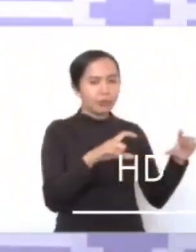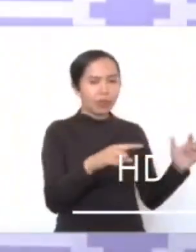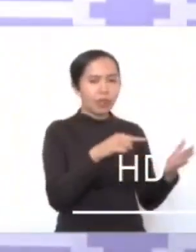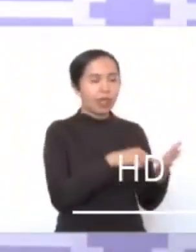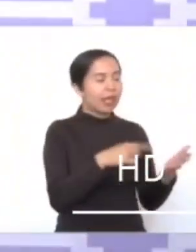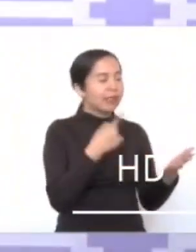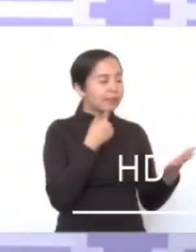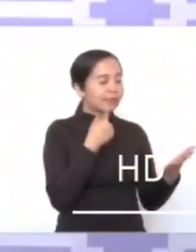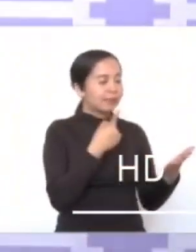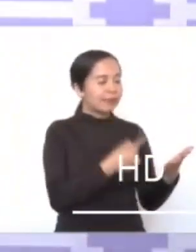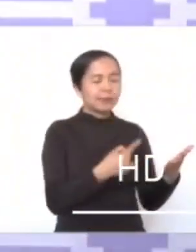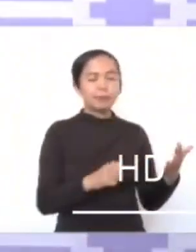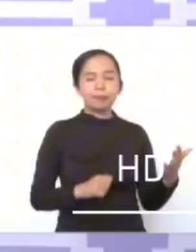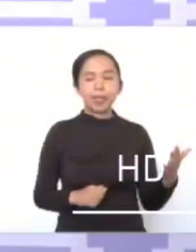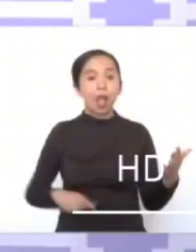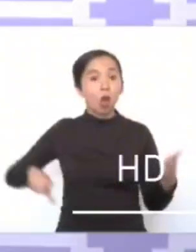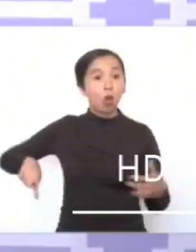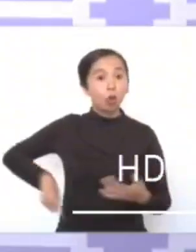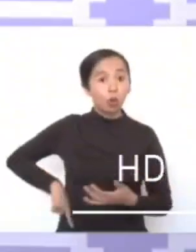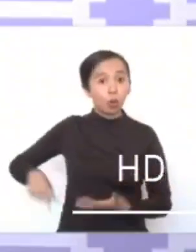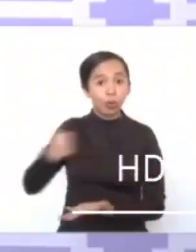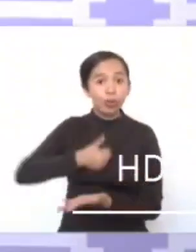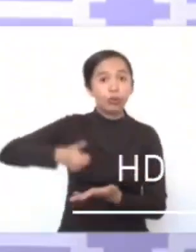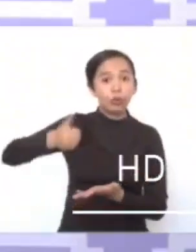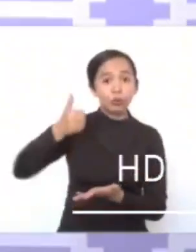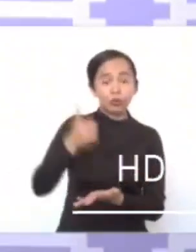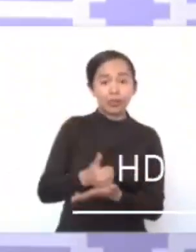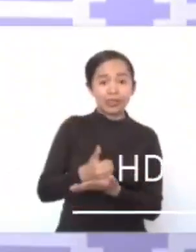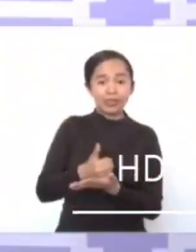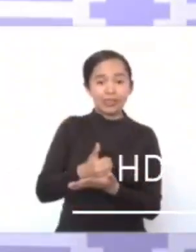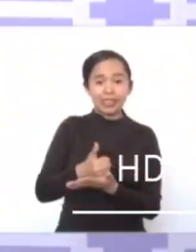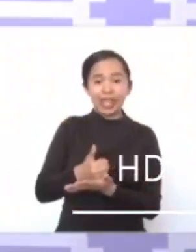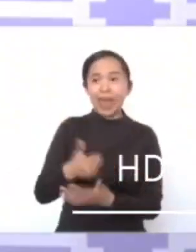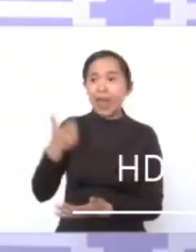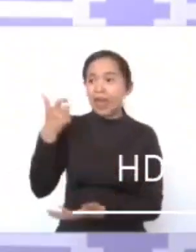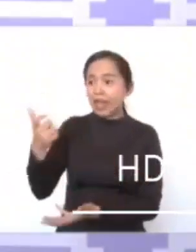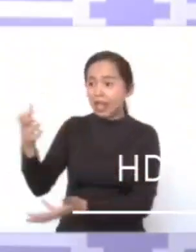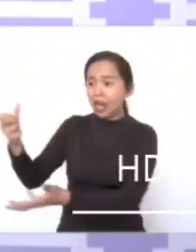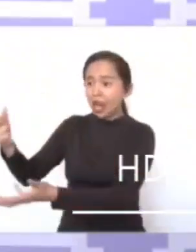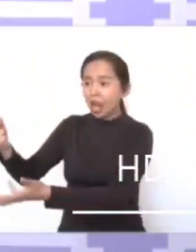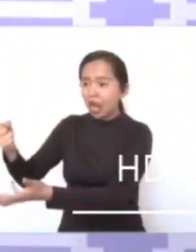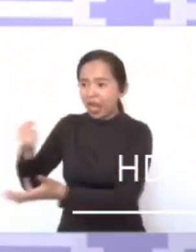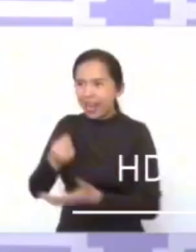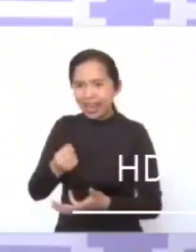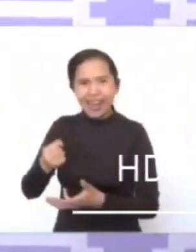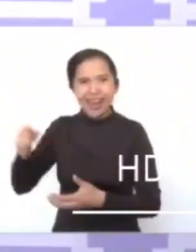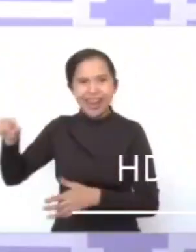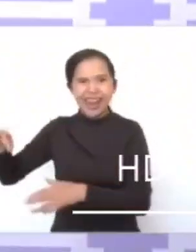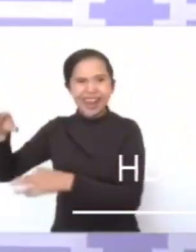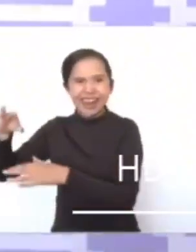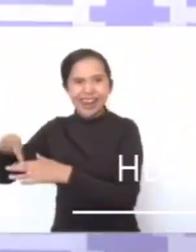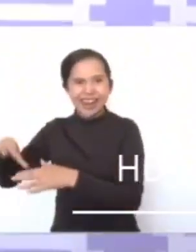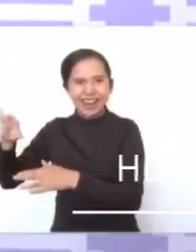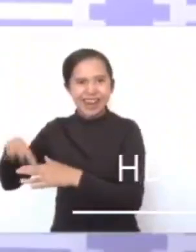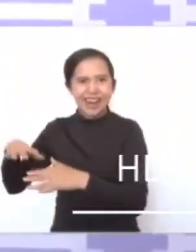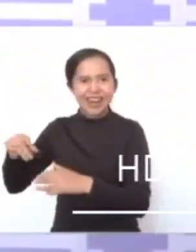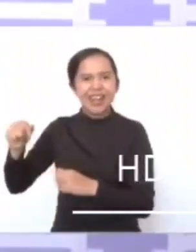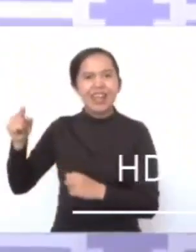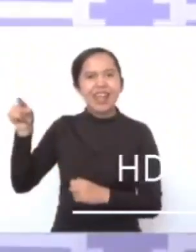el gobierno de la ciudad retiró dinero del fondo de ahorro capitalizable de los